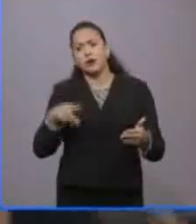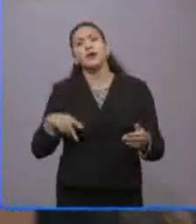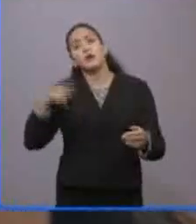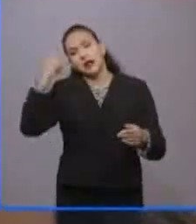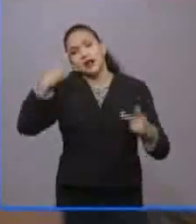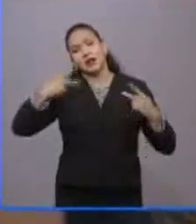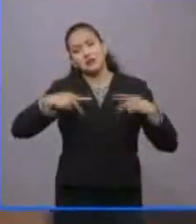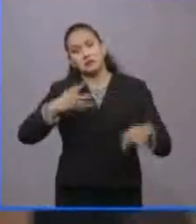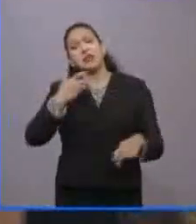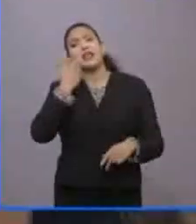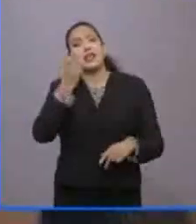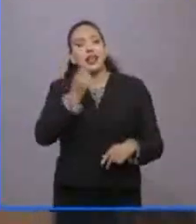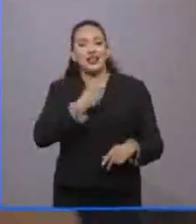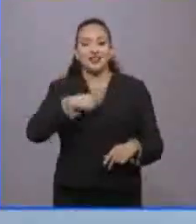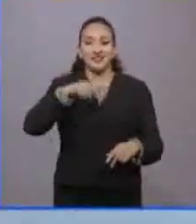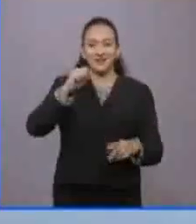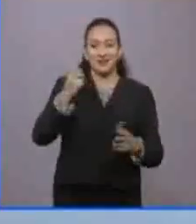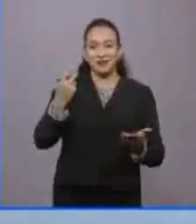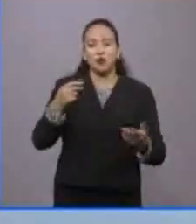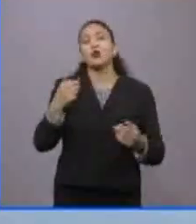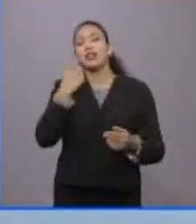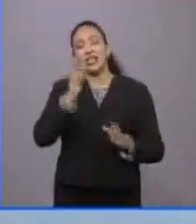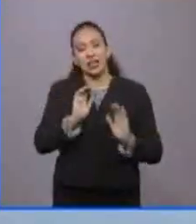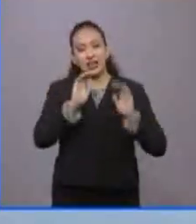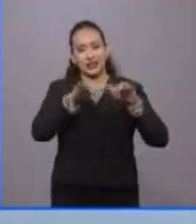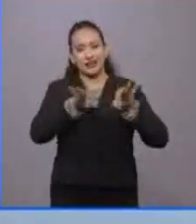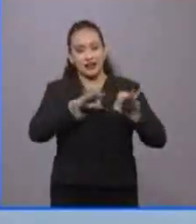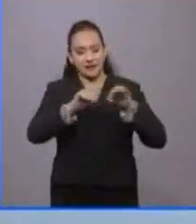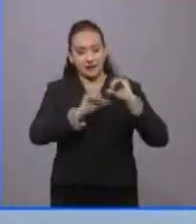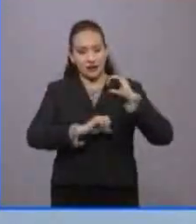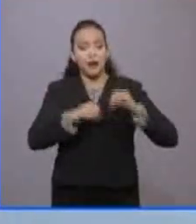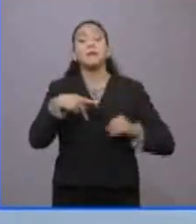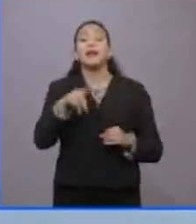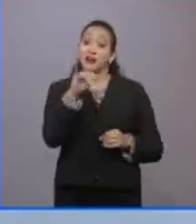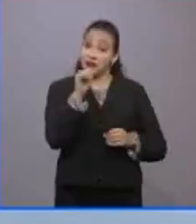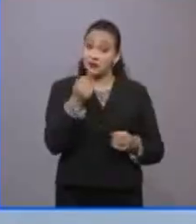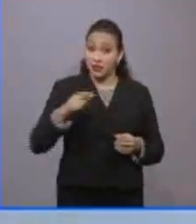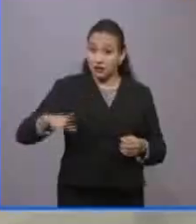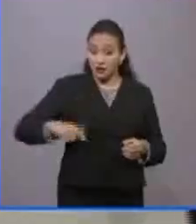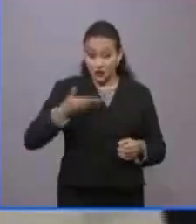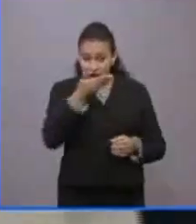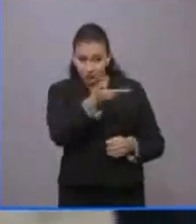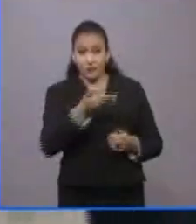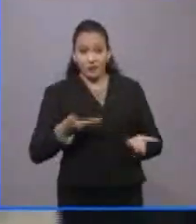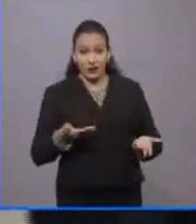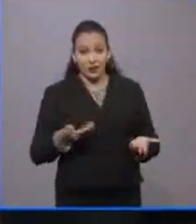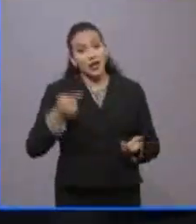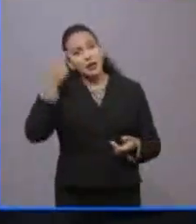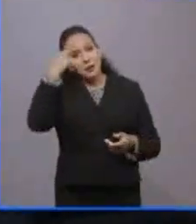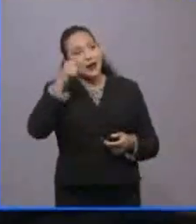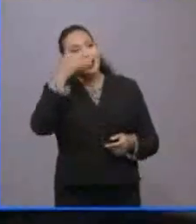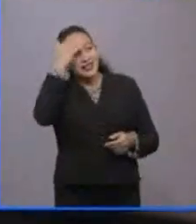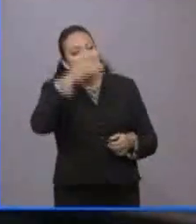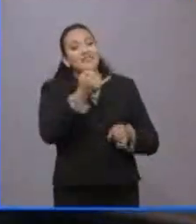de elección popular, indicaron, sí es una exigencia social, especialmente para transparentar cómo llegan al poder